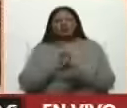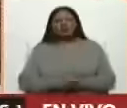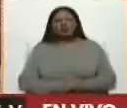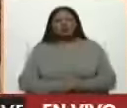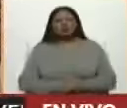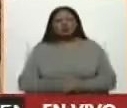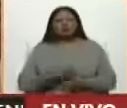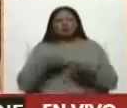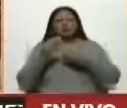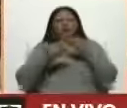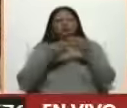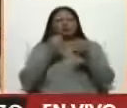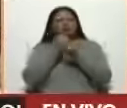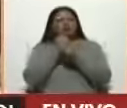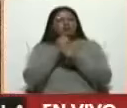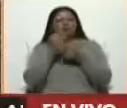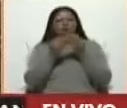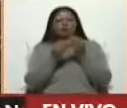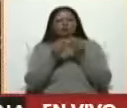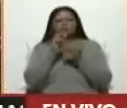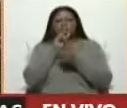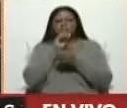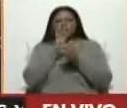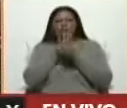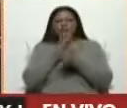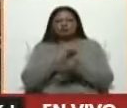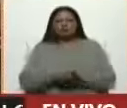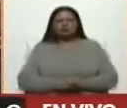el trabajo como las hormiguitas.